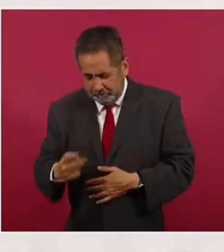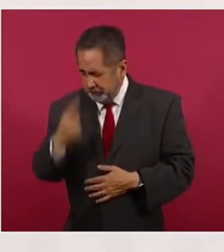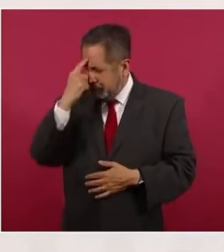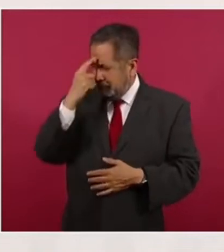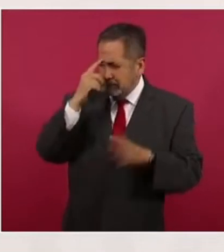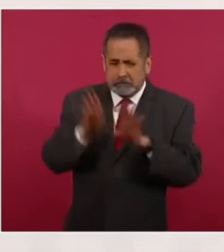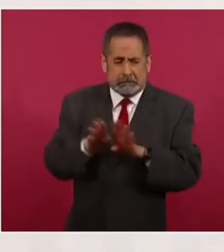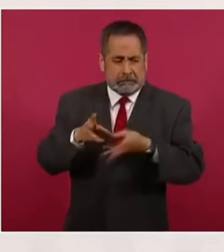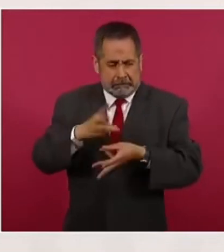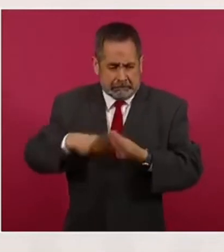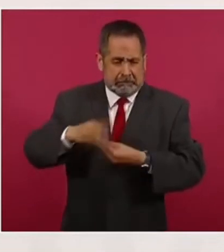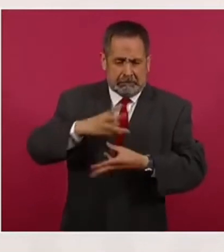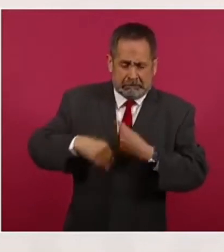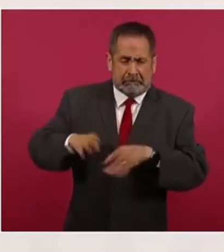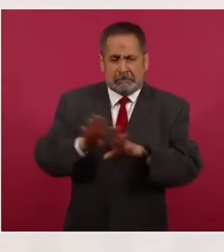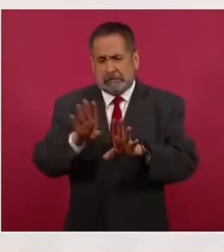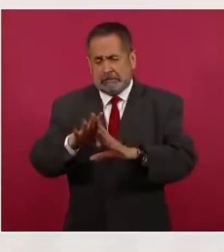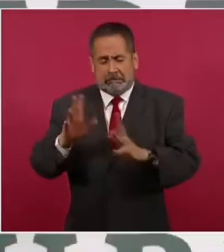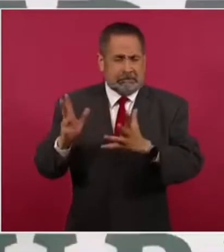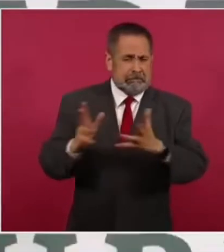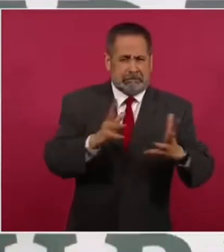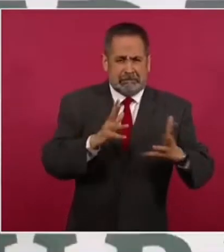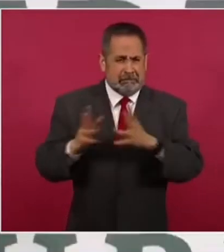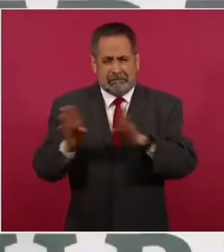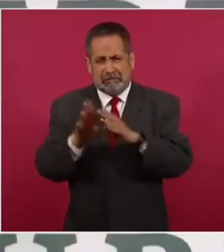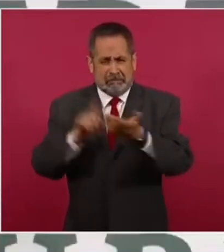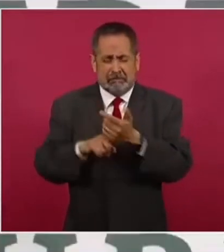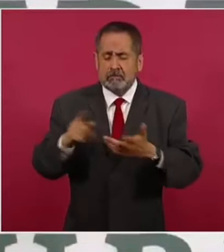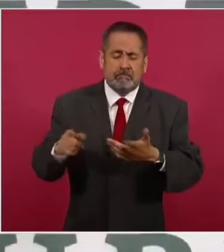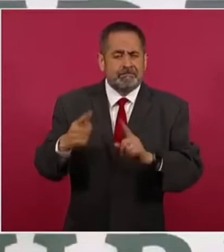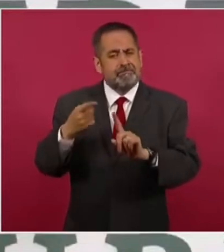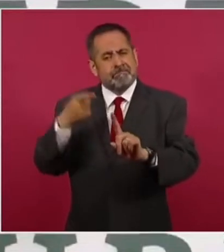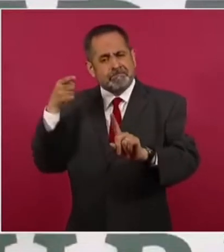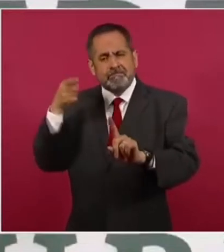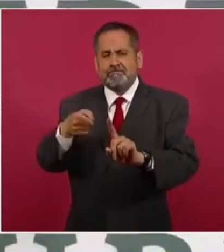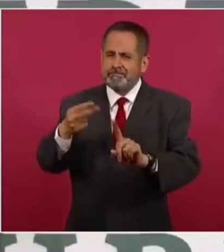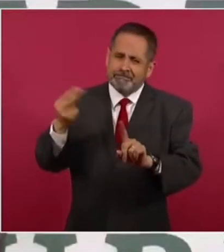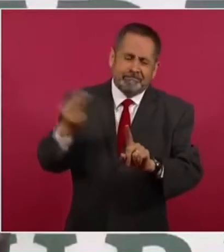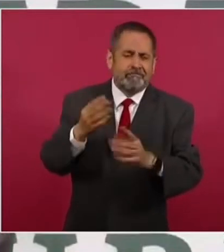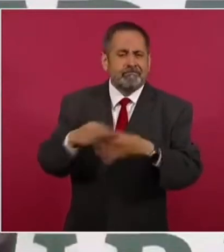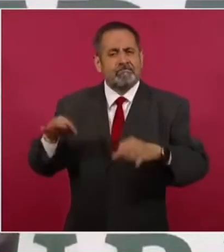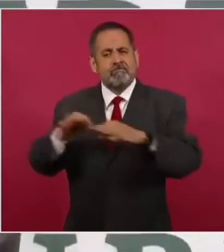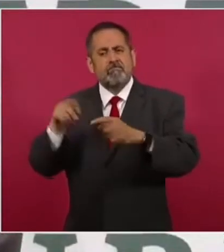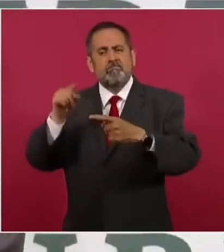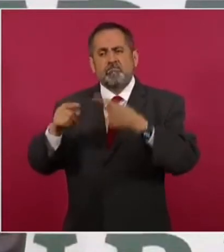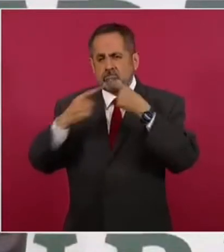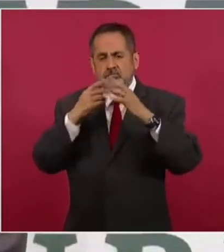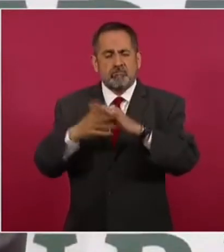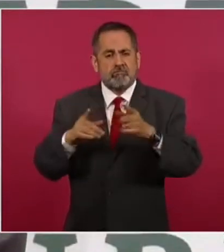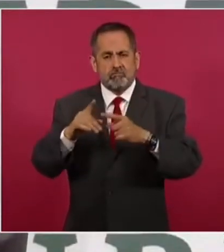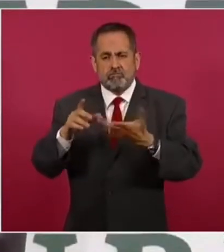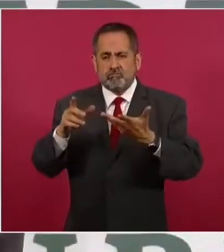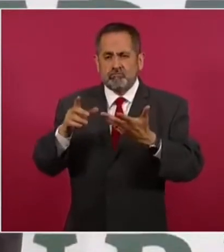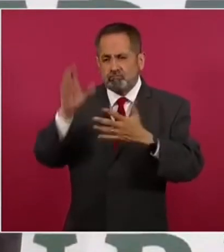cómo sobrevivir antes de ocuparse de tareas políticas,